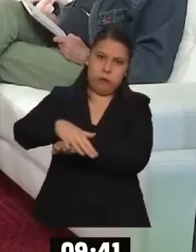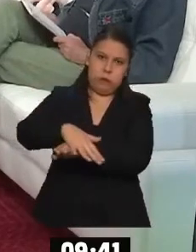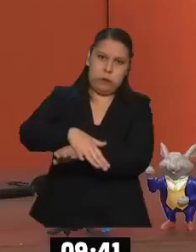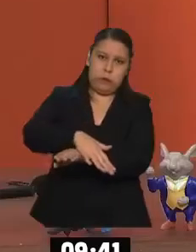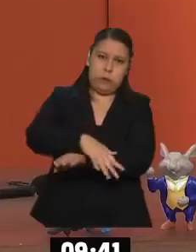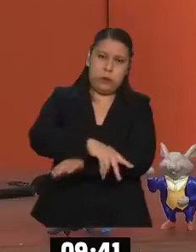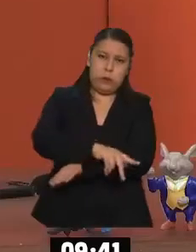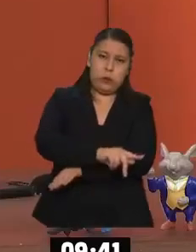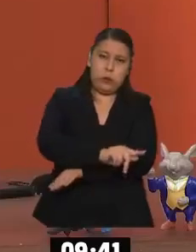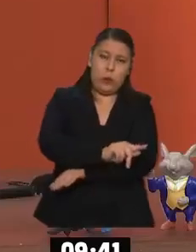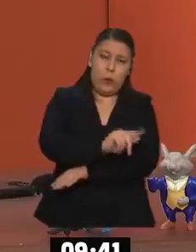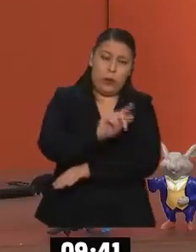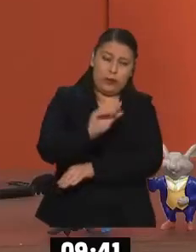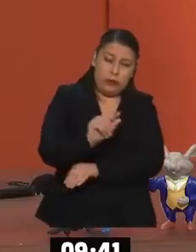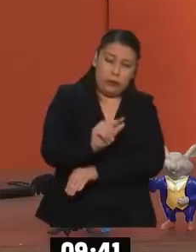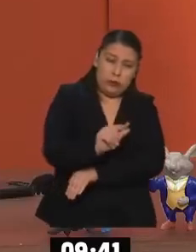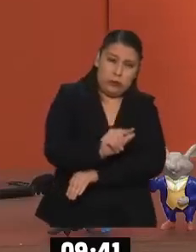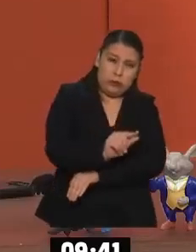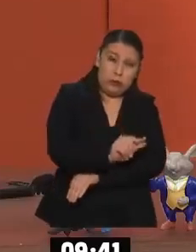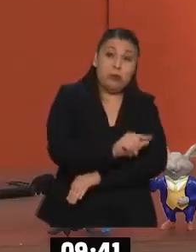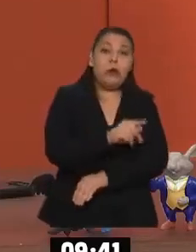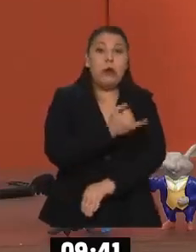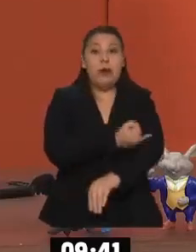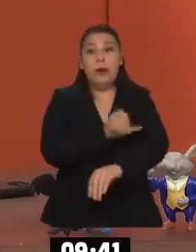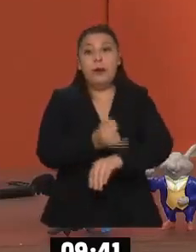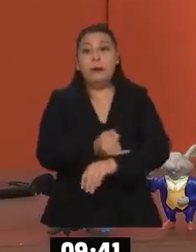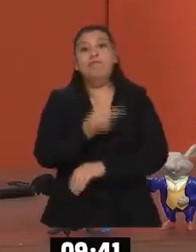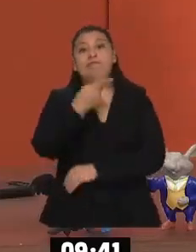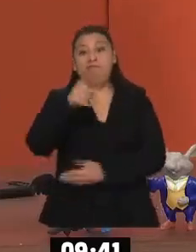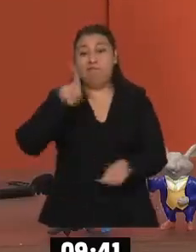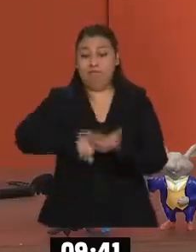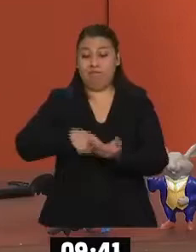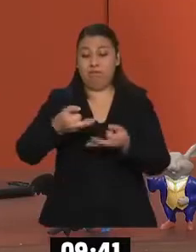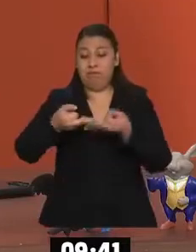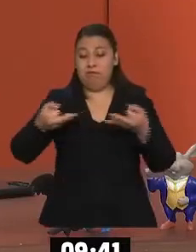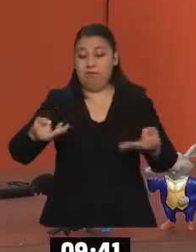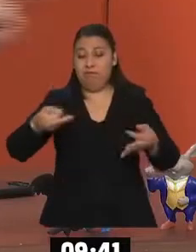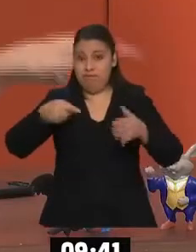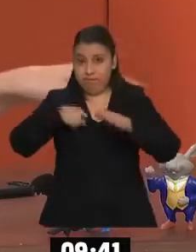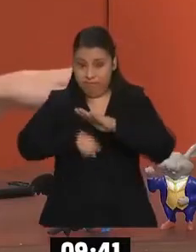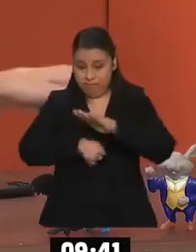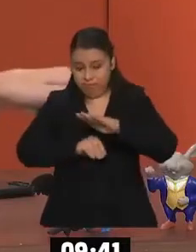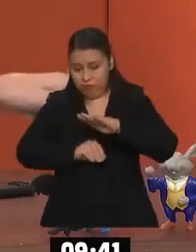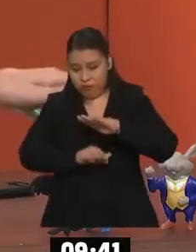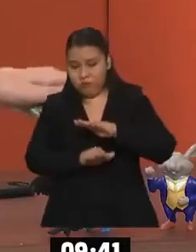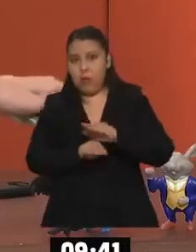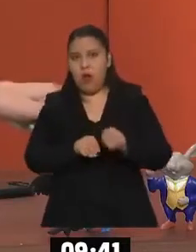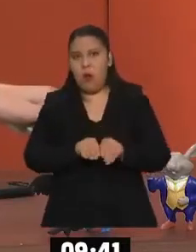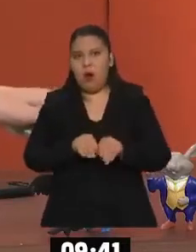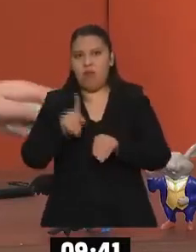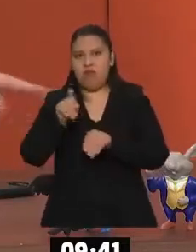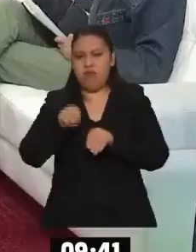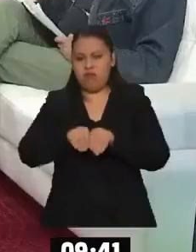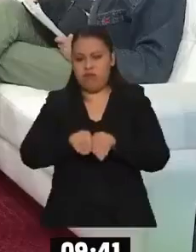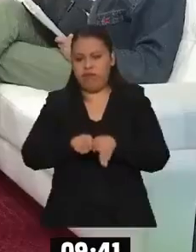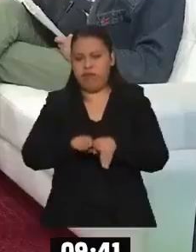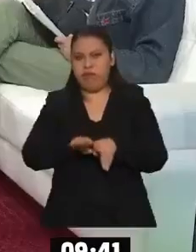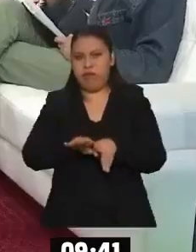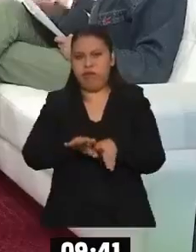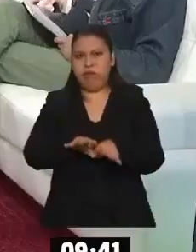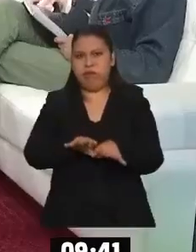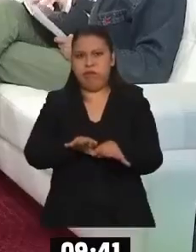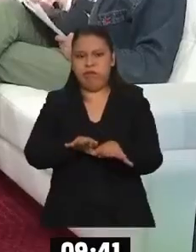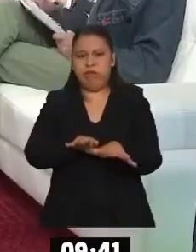50% de fugas que hay en el subsuelo de la ciudad de mexico se éstos no las llegan y se siente una